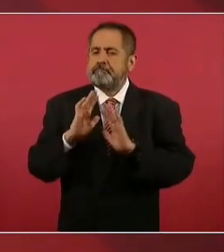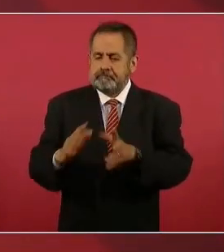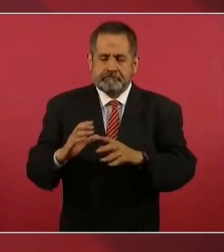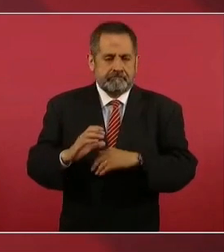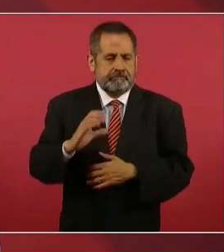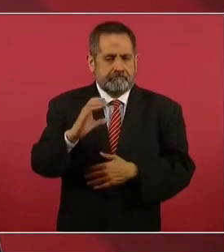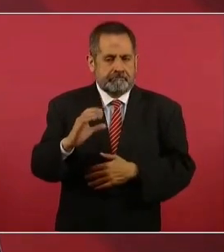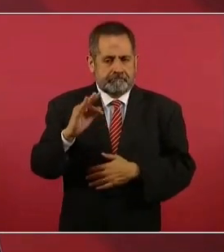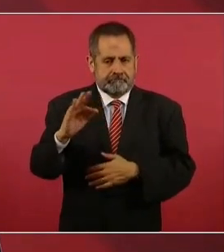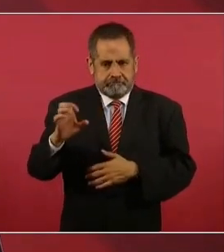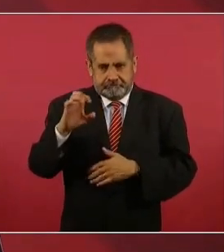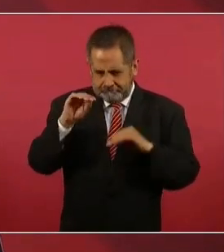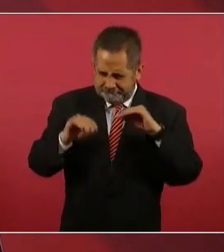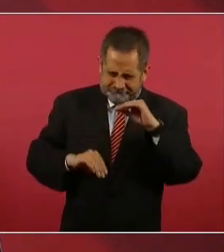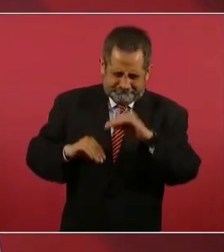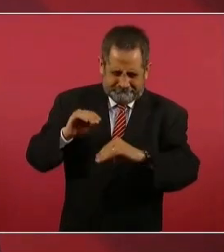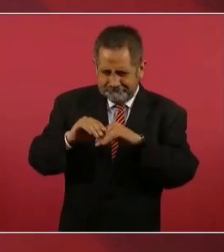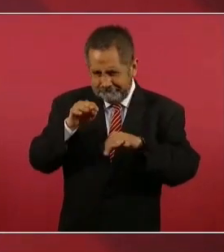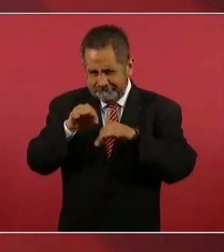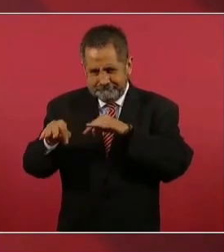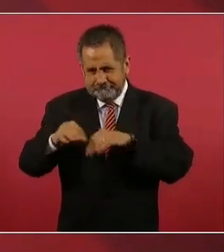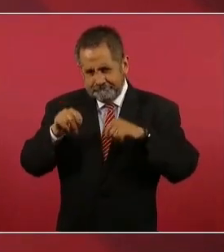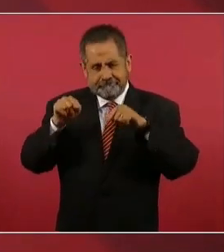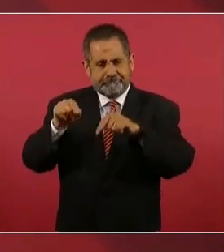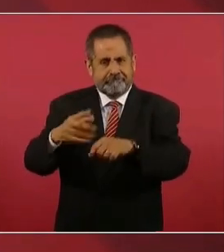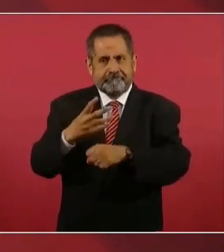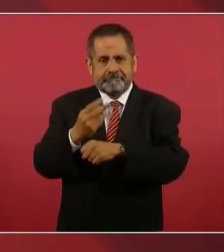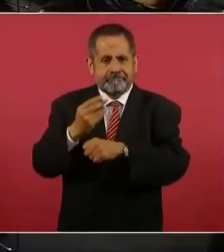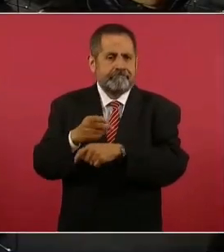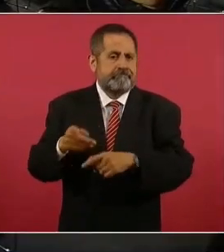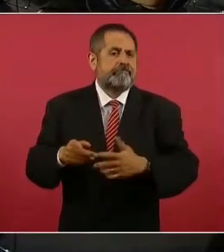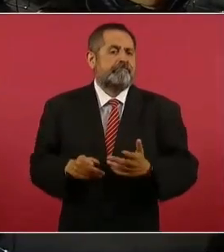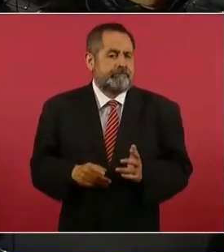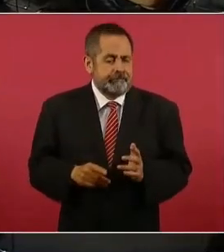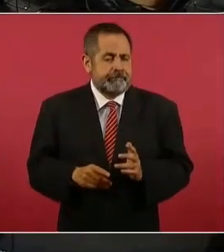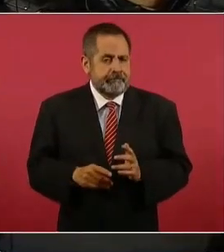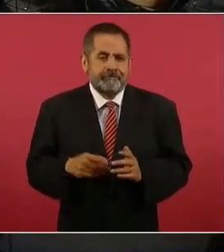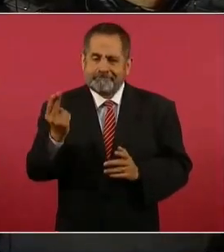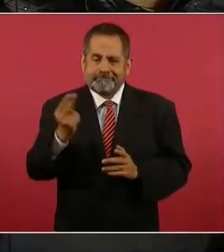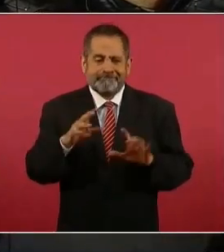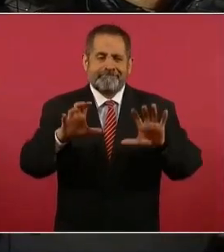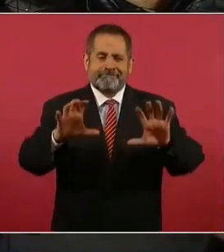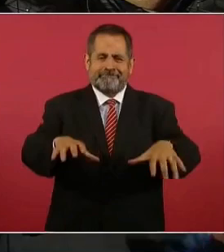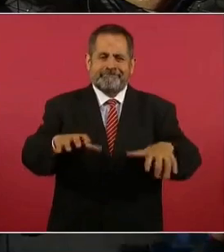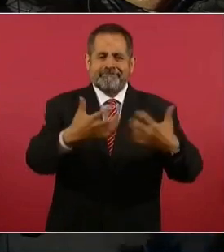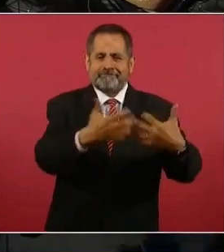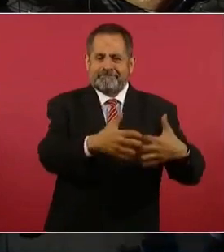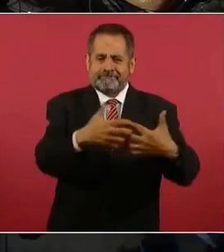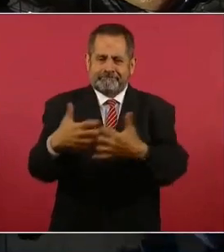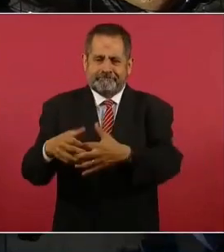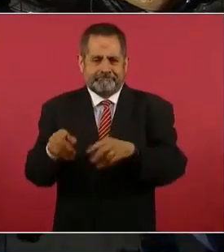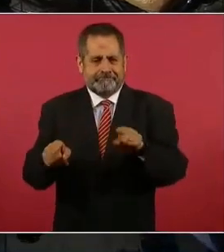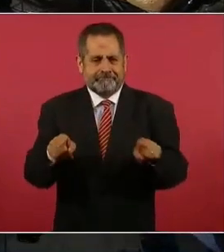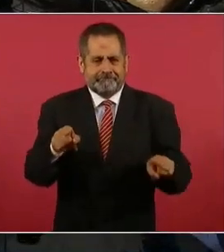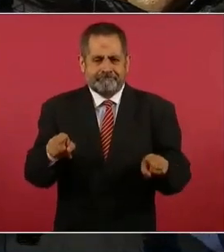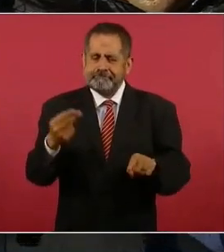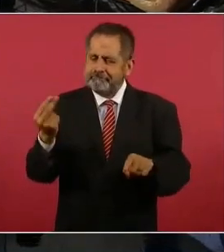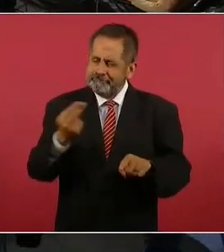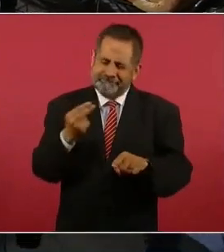Federal trabajando en esa infraestructura, pero se requieren las plantas. Ya